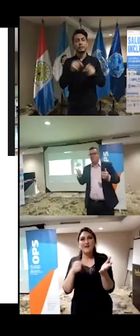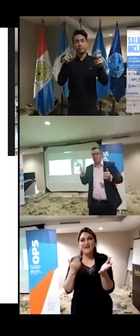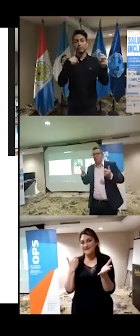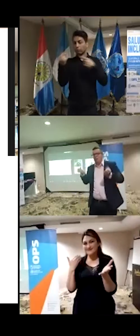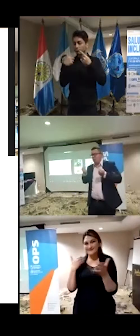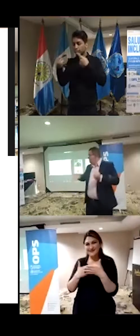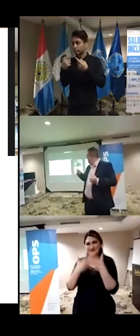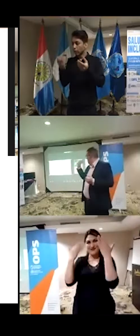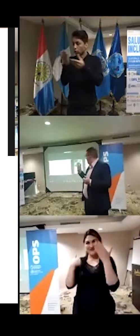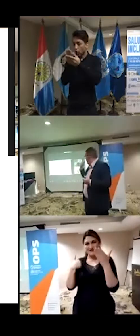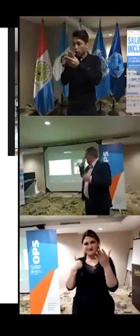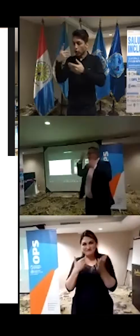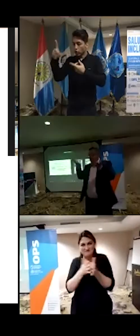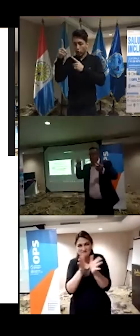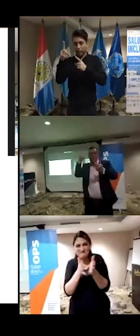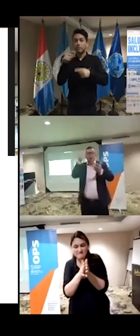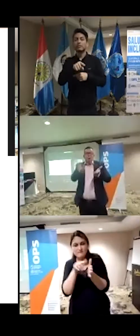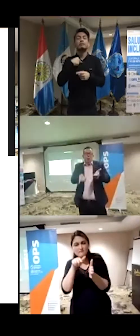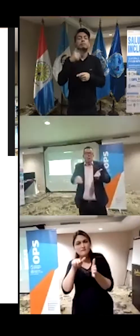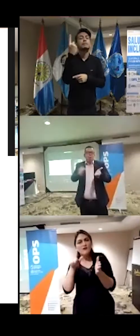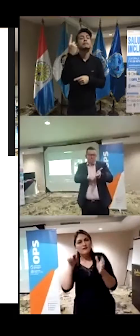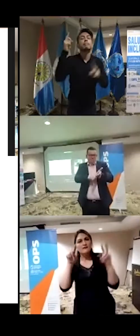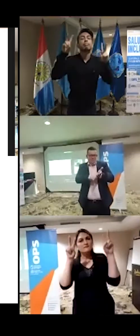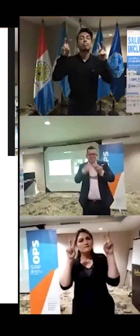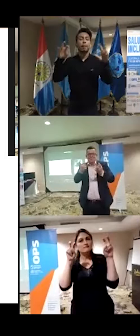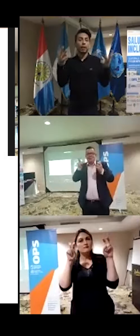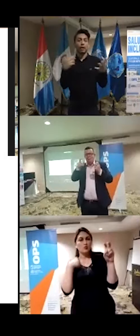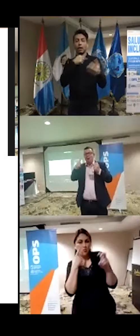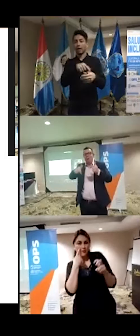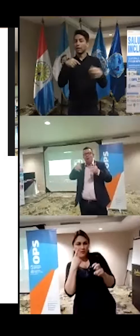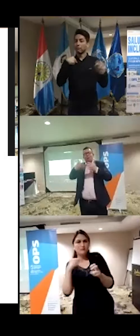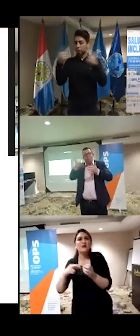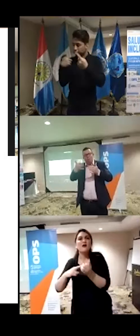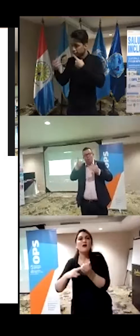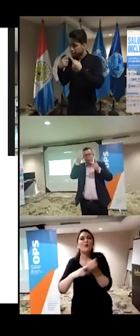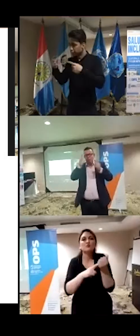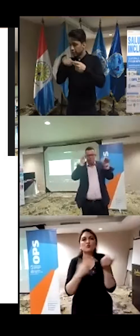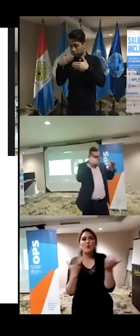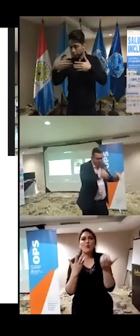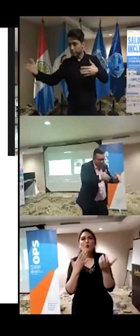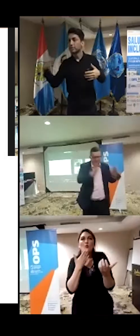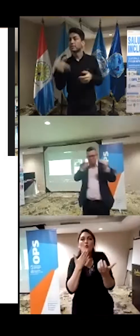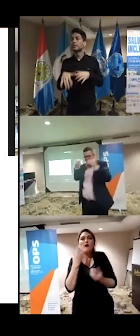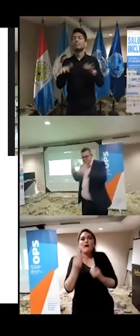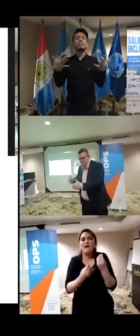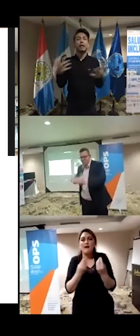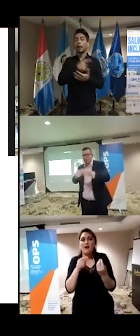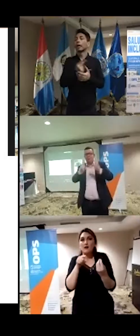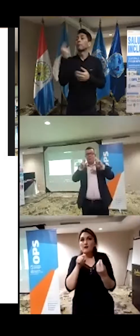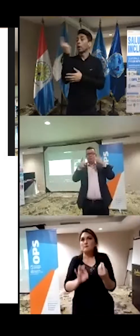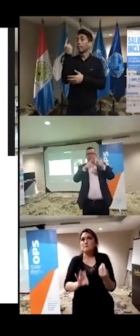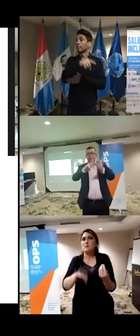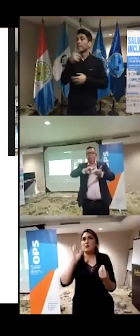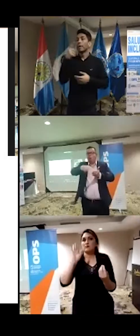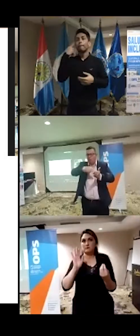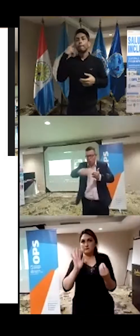conversado. Uno de los temas o una de las herramientas que hemos estado quizás conversando durante el día de hoy, que ha sido la protagonista de